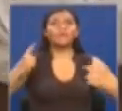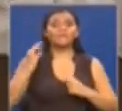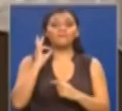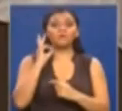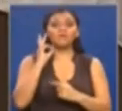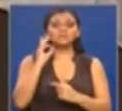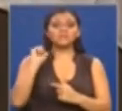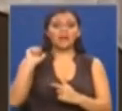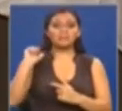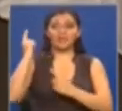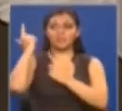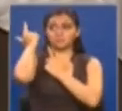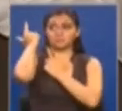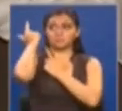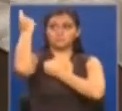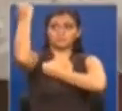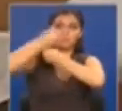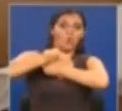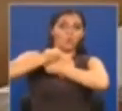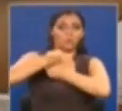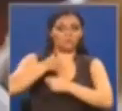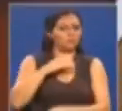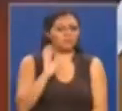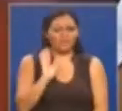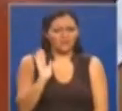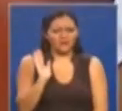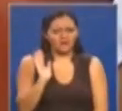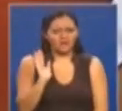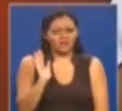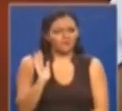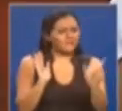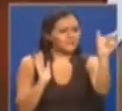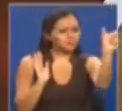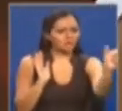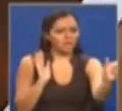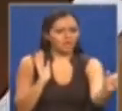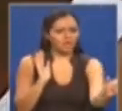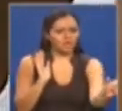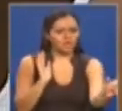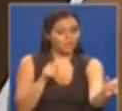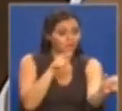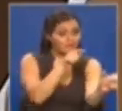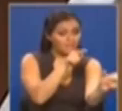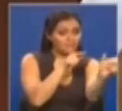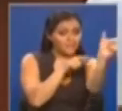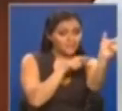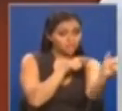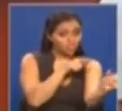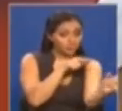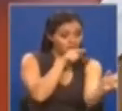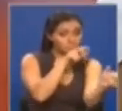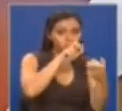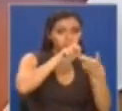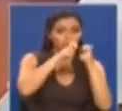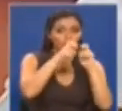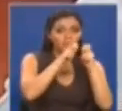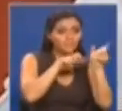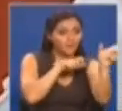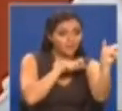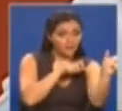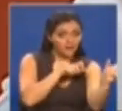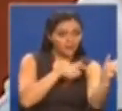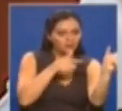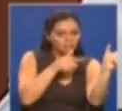estar pero meridianamente claros en esto. No se persiguen personas, peor instituciones, se